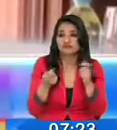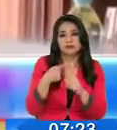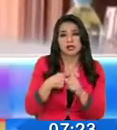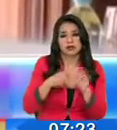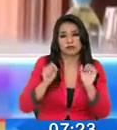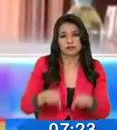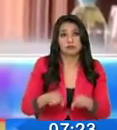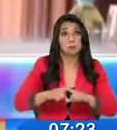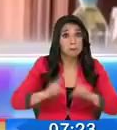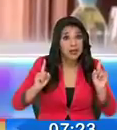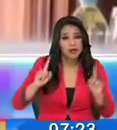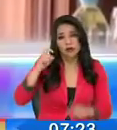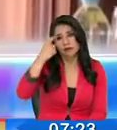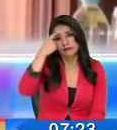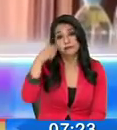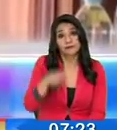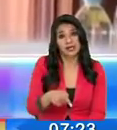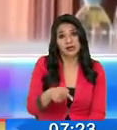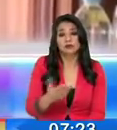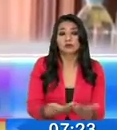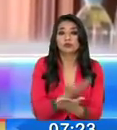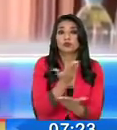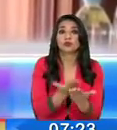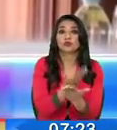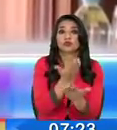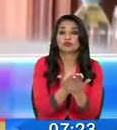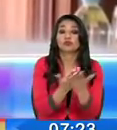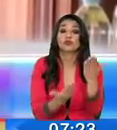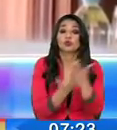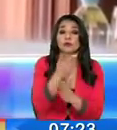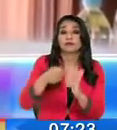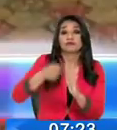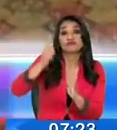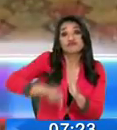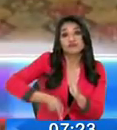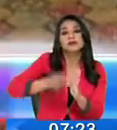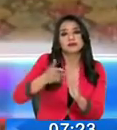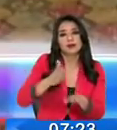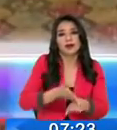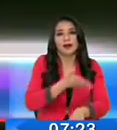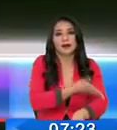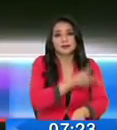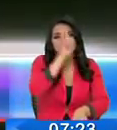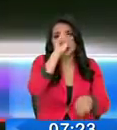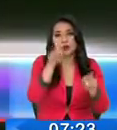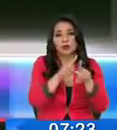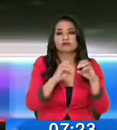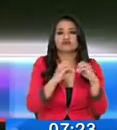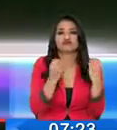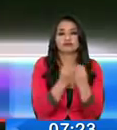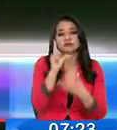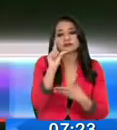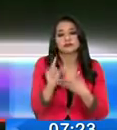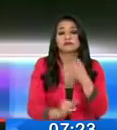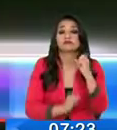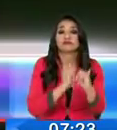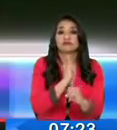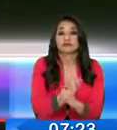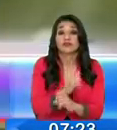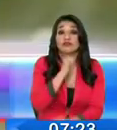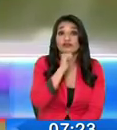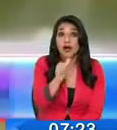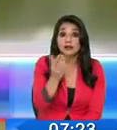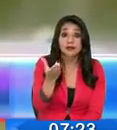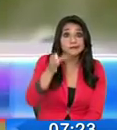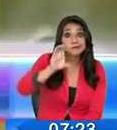la mirada del Ejecutivo sobre el nuevo decreto no es ajena al acuerdo con el FMI, pues hay un desembolso pendiente